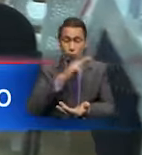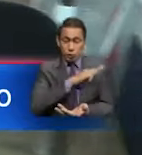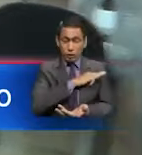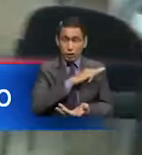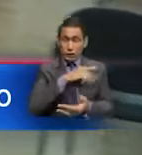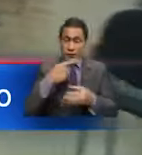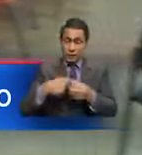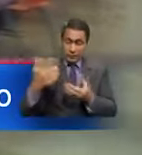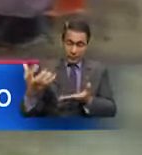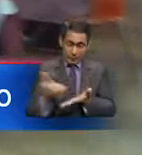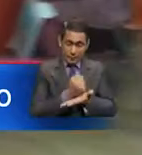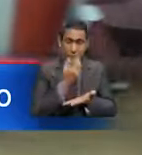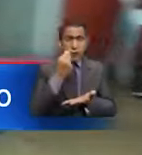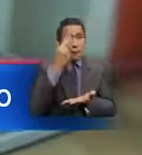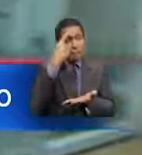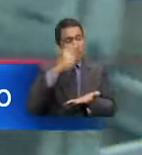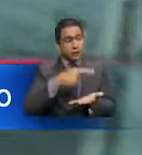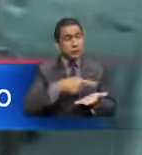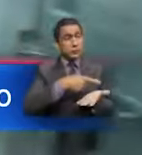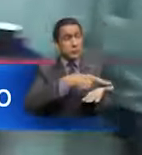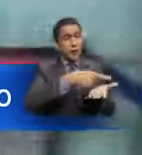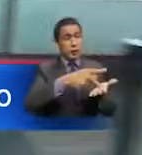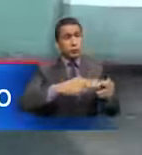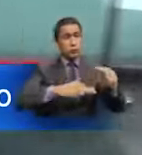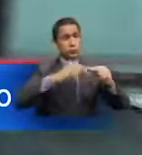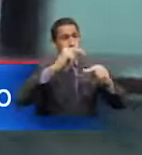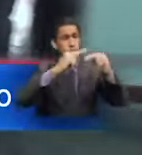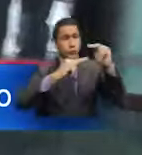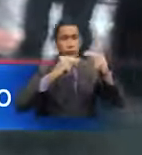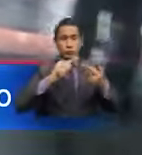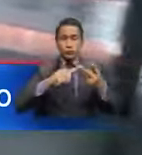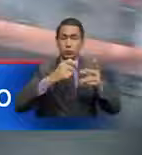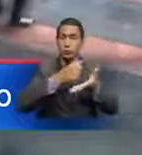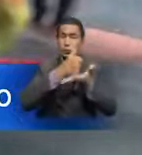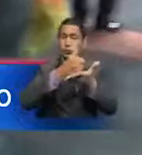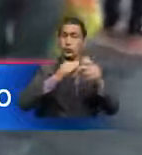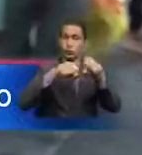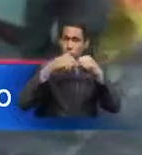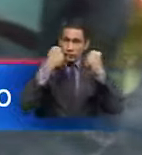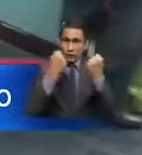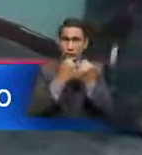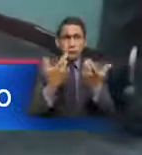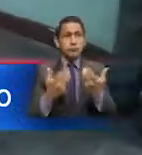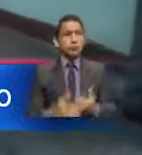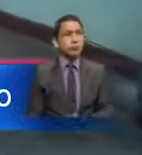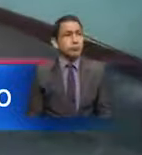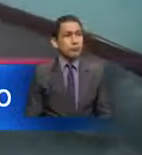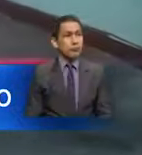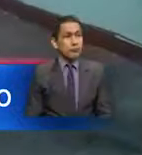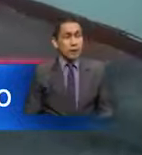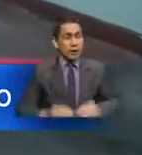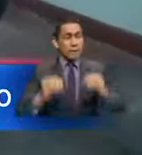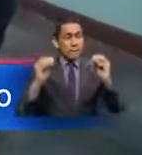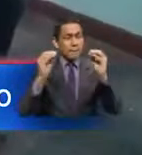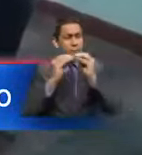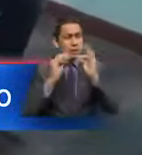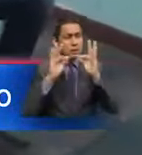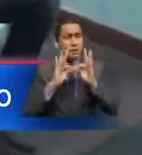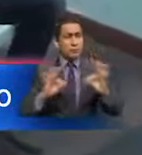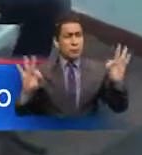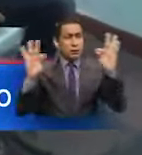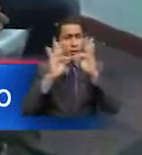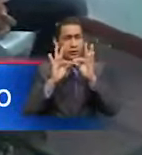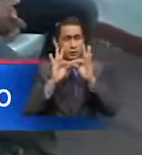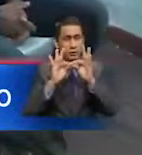del Distrito Metropolitano y también para la obra social. Sí, es muy importante que el ciudadano conozca que pues todos los